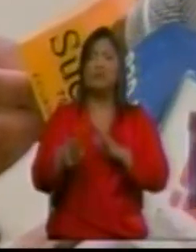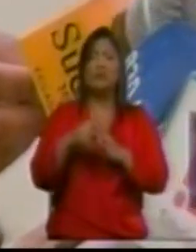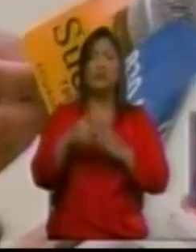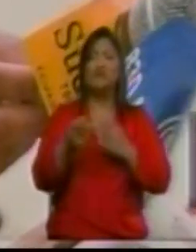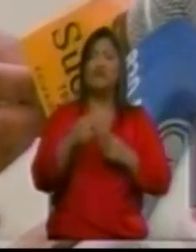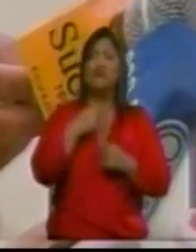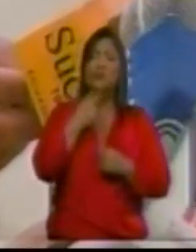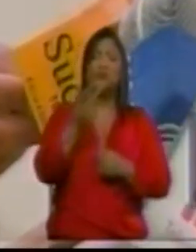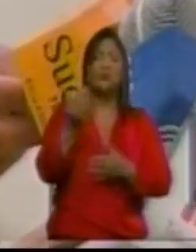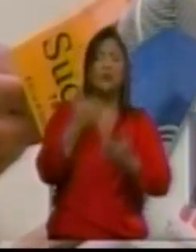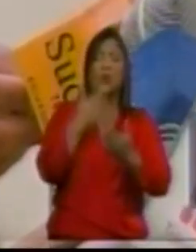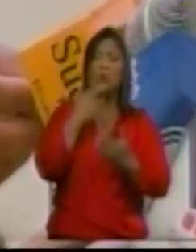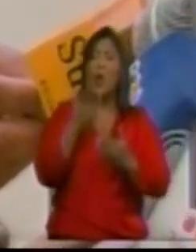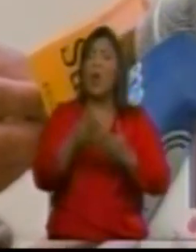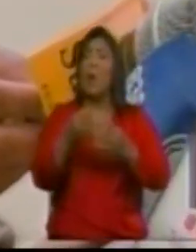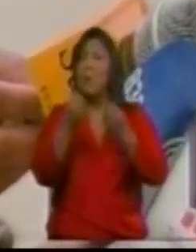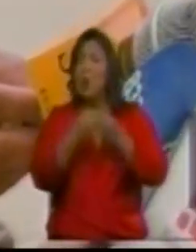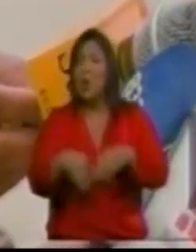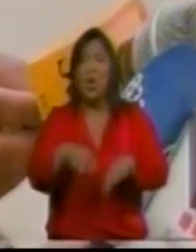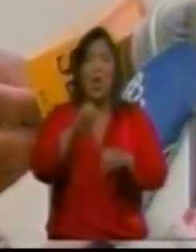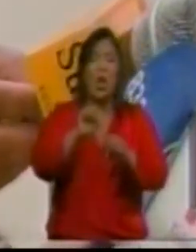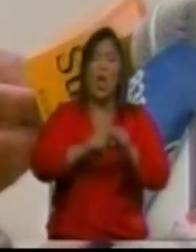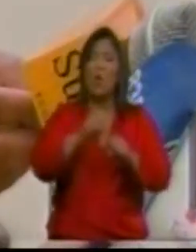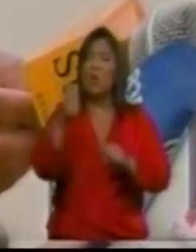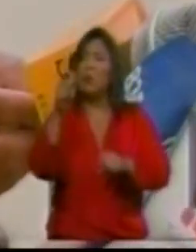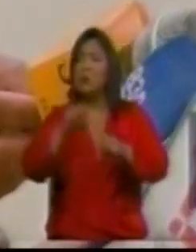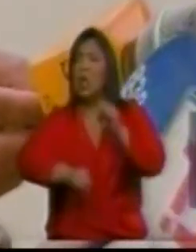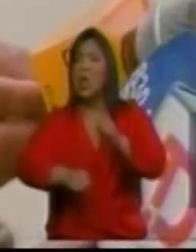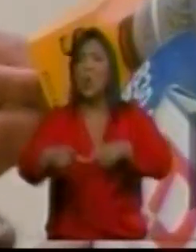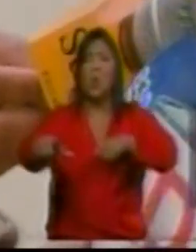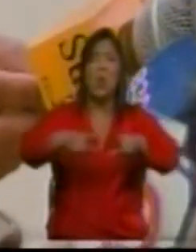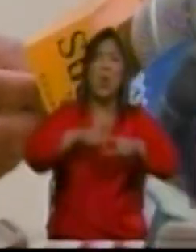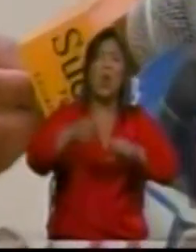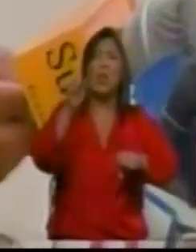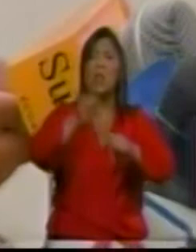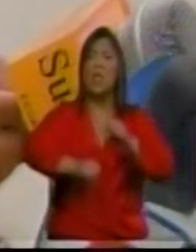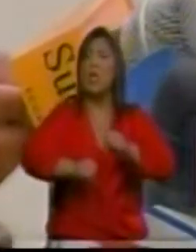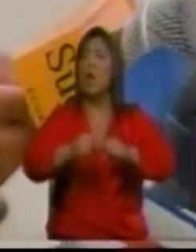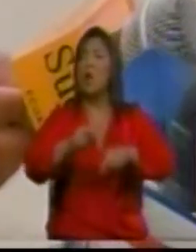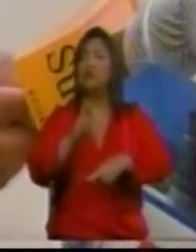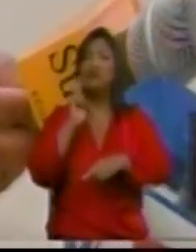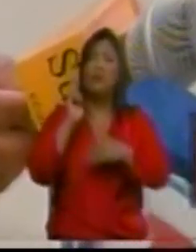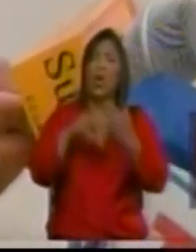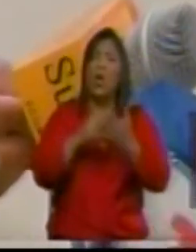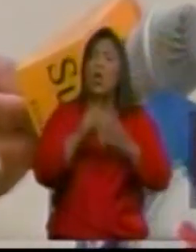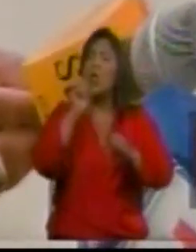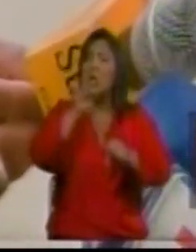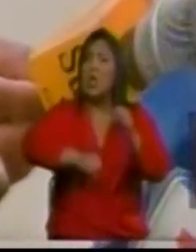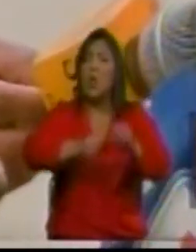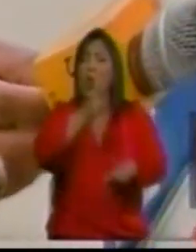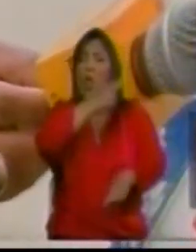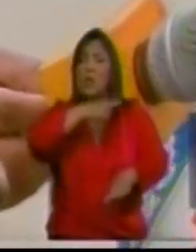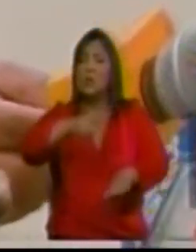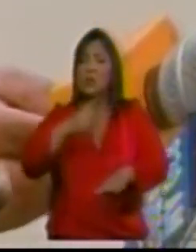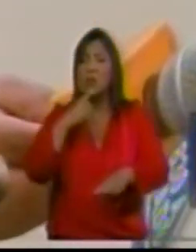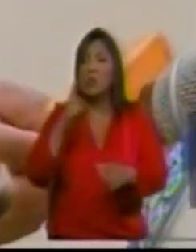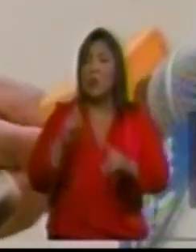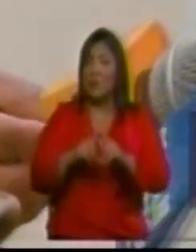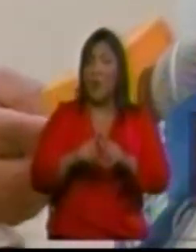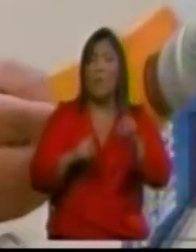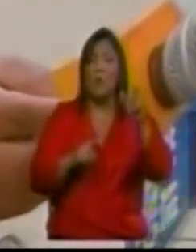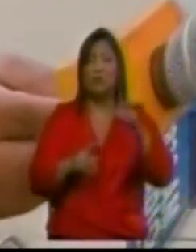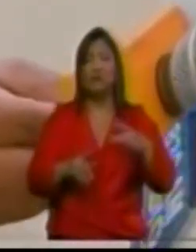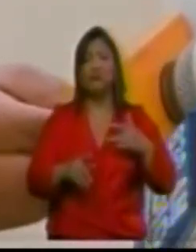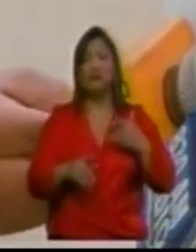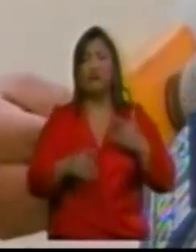fue víctima de acoso, que perdió todo, que destruyeron sus almacenes, que destruyeron sus locales, que destruyeron sus fincas. Reclamos de esa gente que se sintió